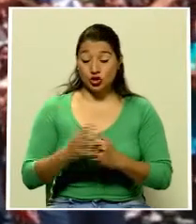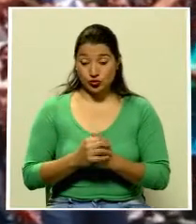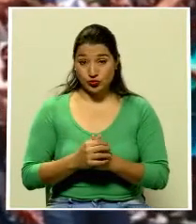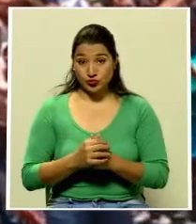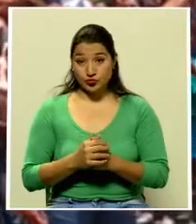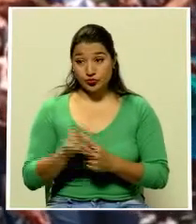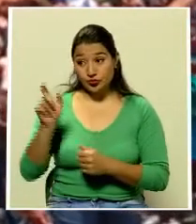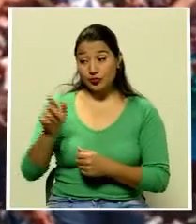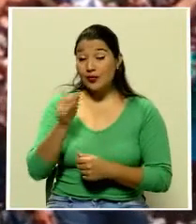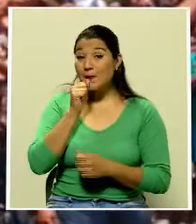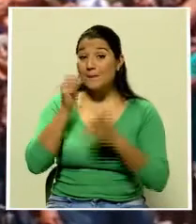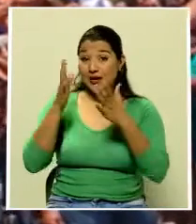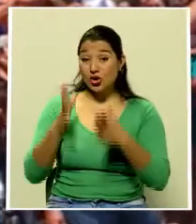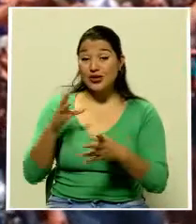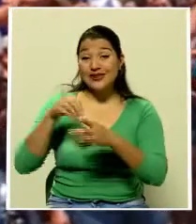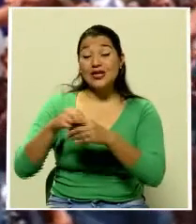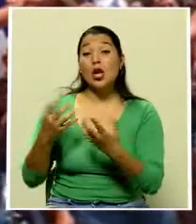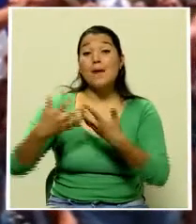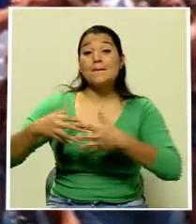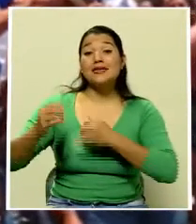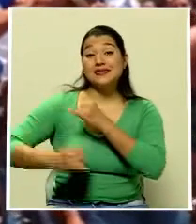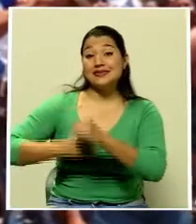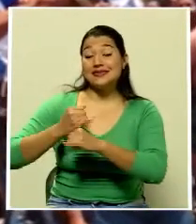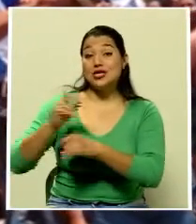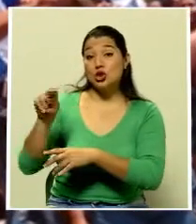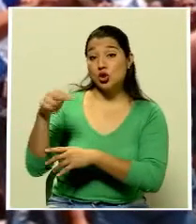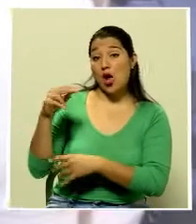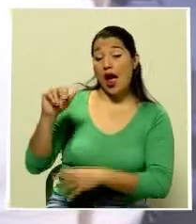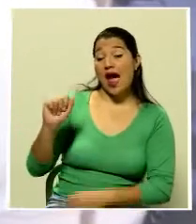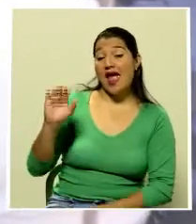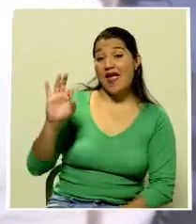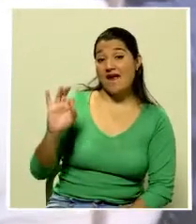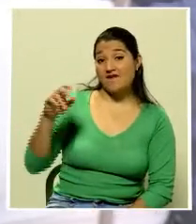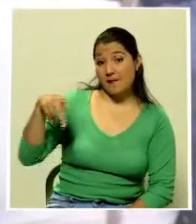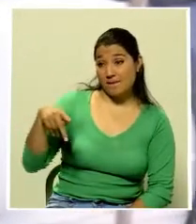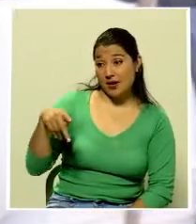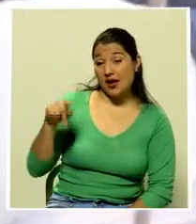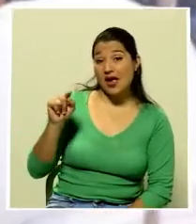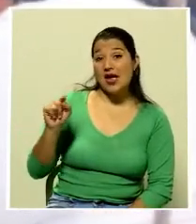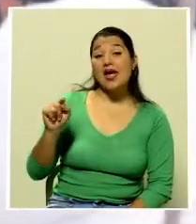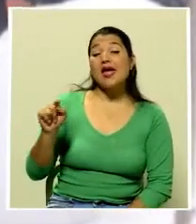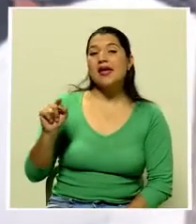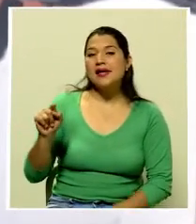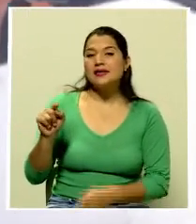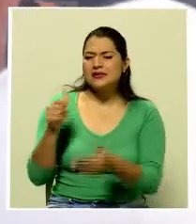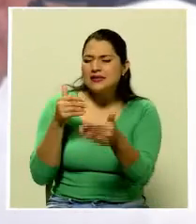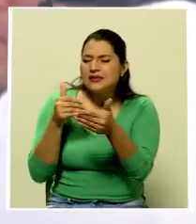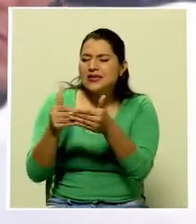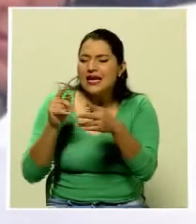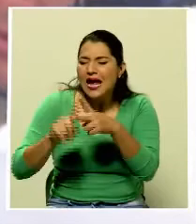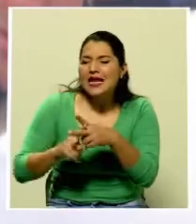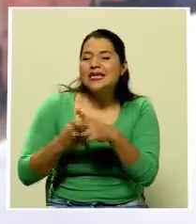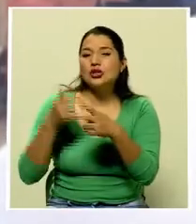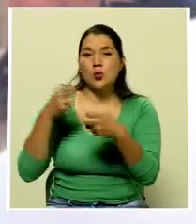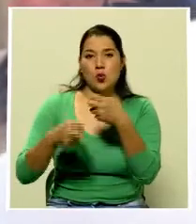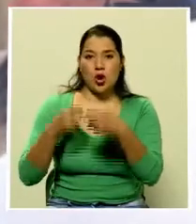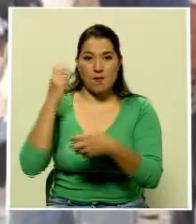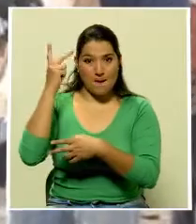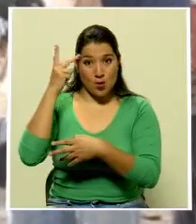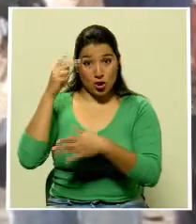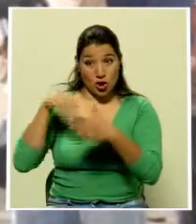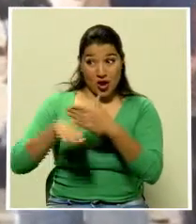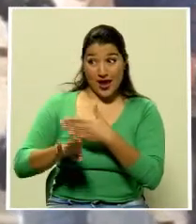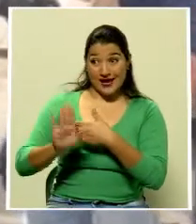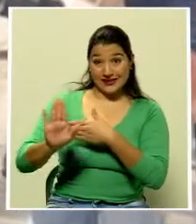Sánchez, periodista de la Agencia Internacional de Noticias AFP, vivió de cerca el inicio de la crisis política en este país